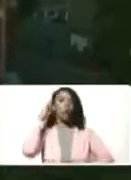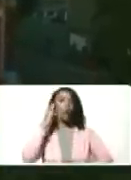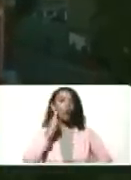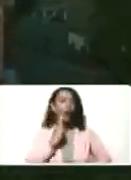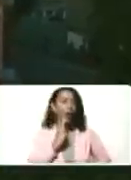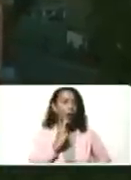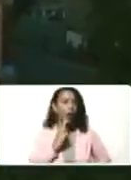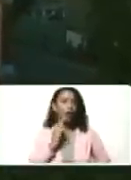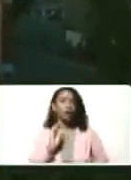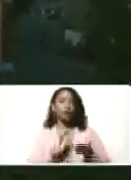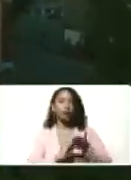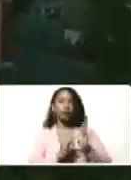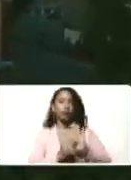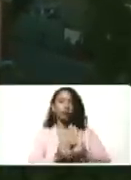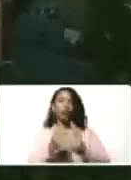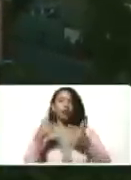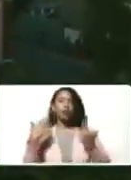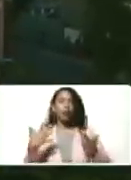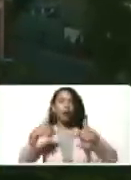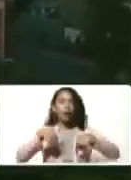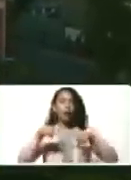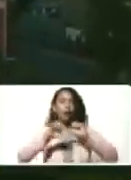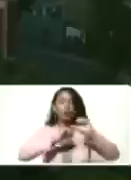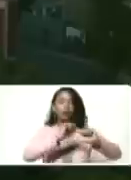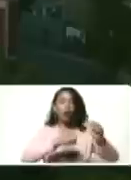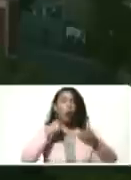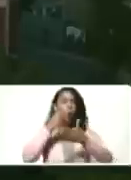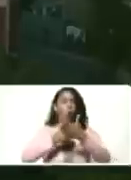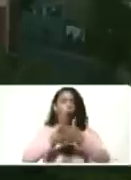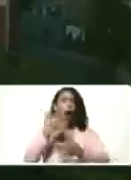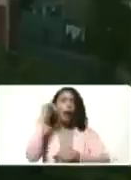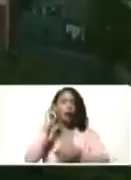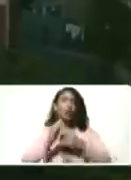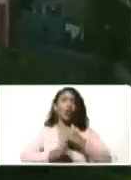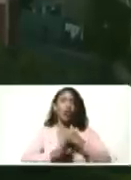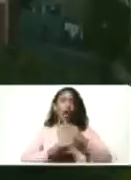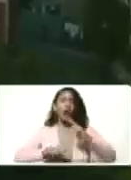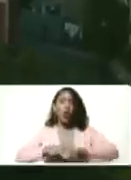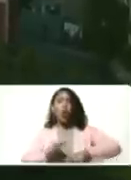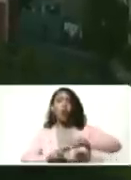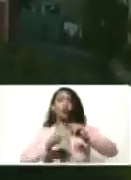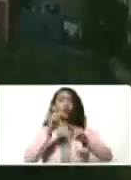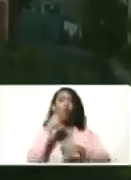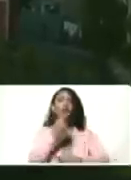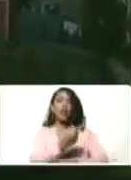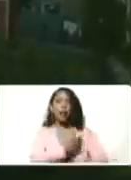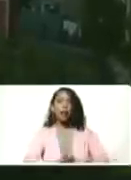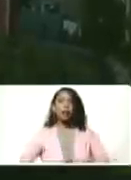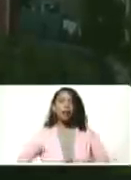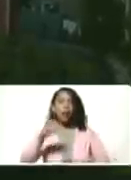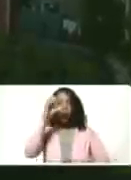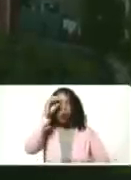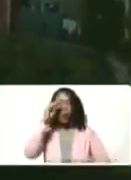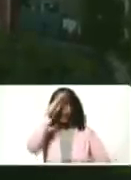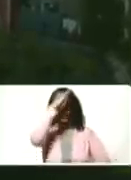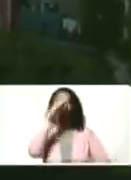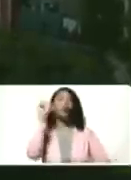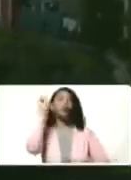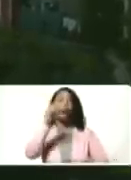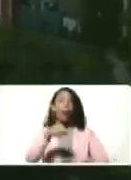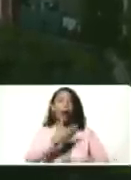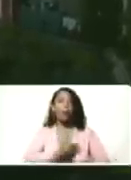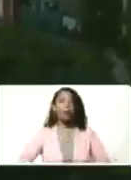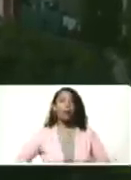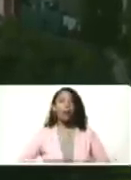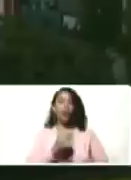que se pone de manifiesto en este siglo de las luces que hay que construir, lo decía el presidente Gustavo Petro. También el